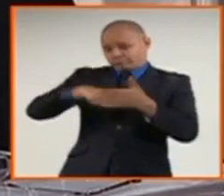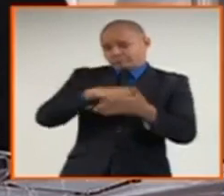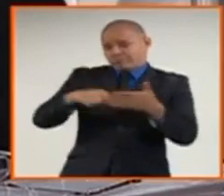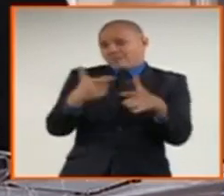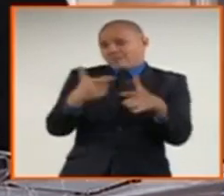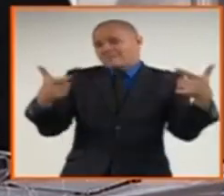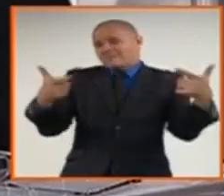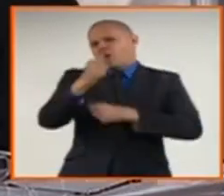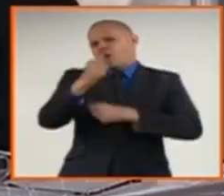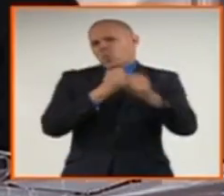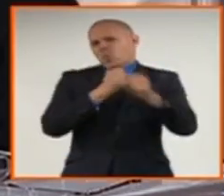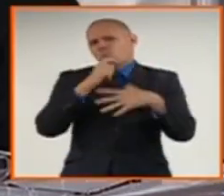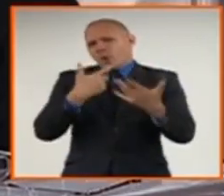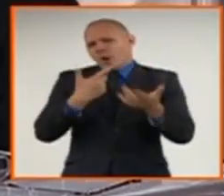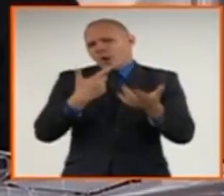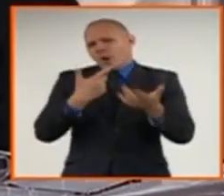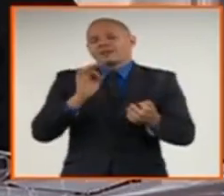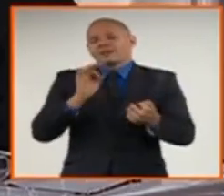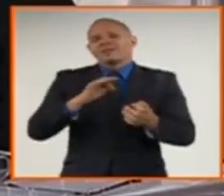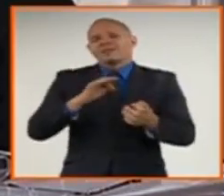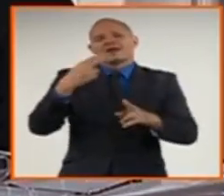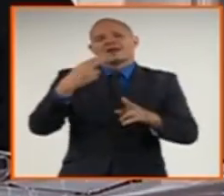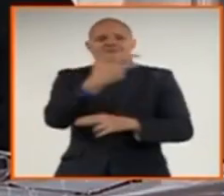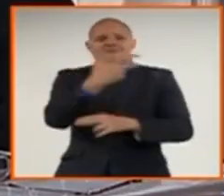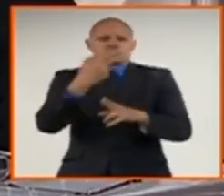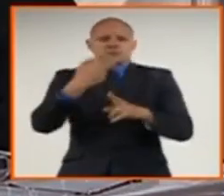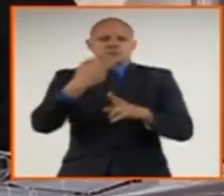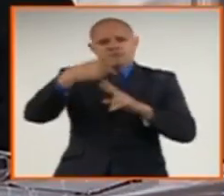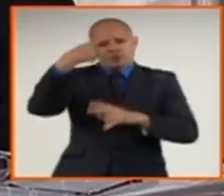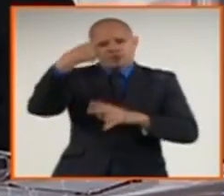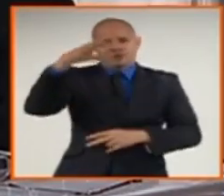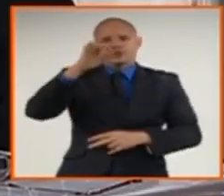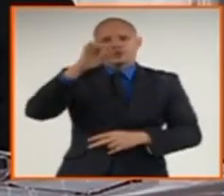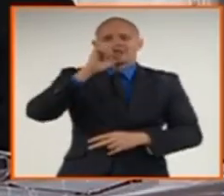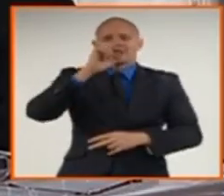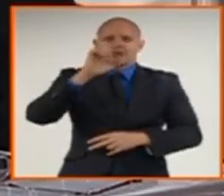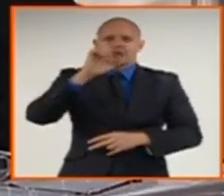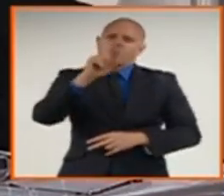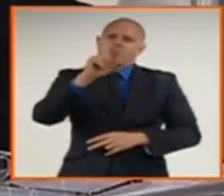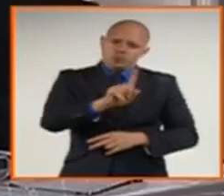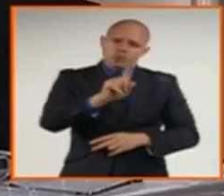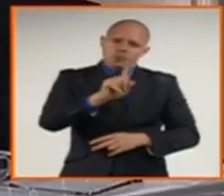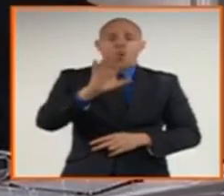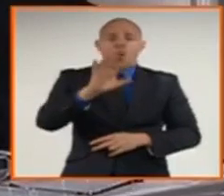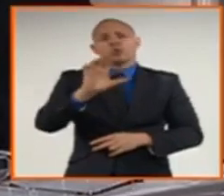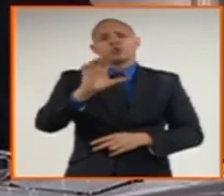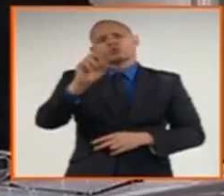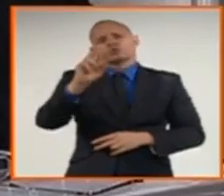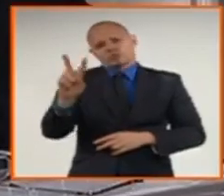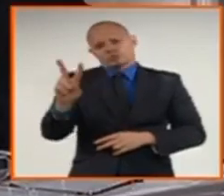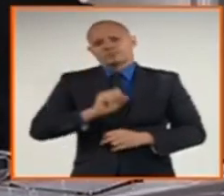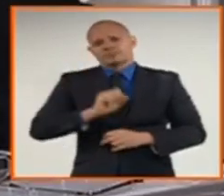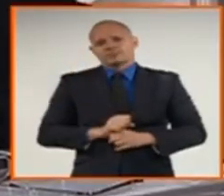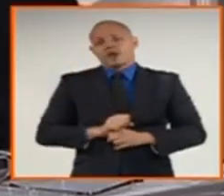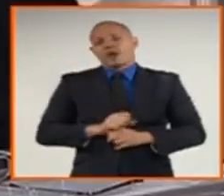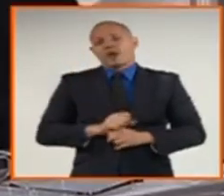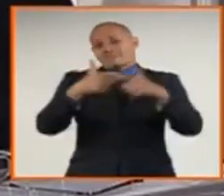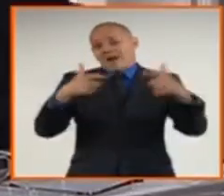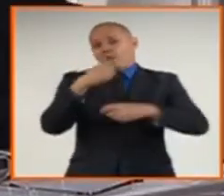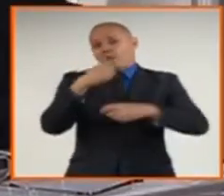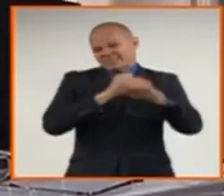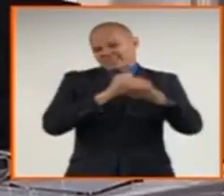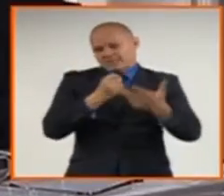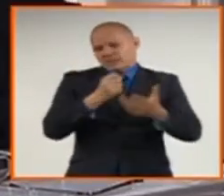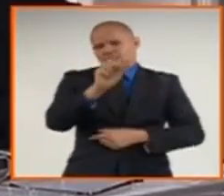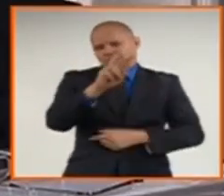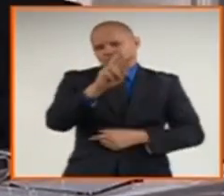mayoritariamente en el país para lograr el control de la enfermedad en el país. Nosotros obtuvimos también el